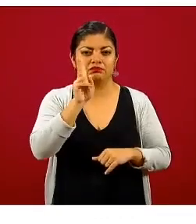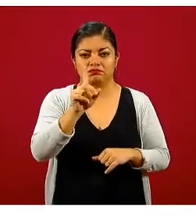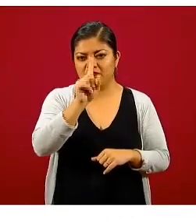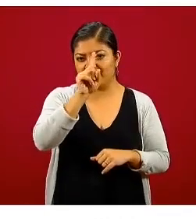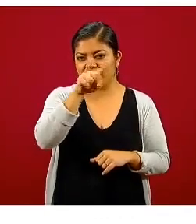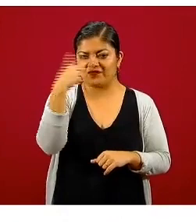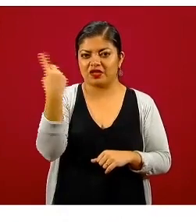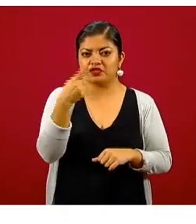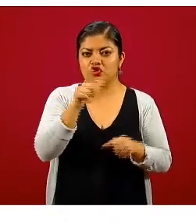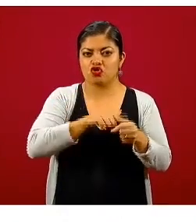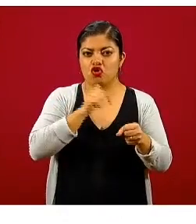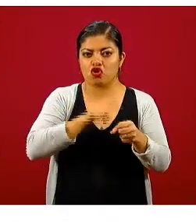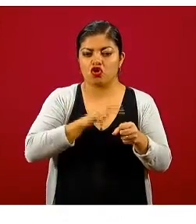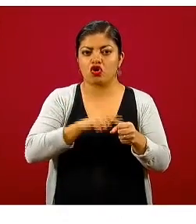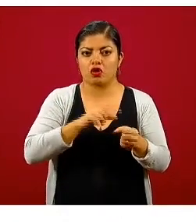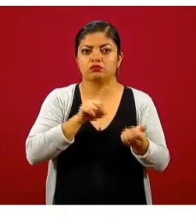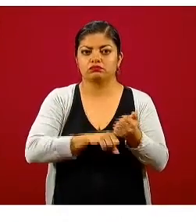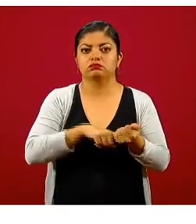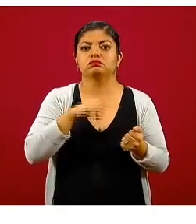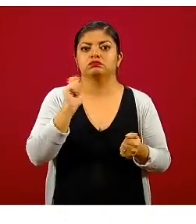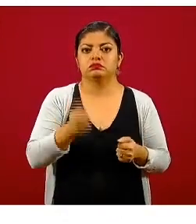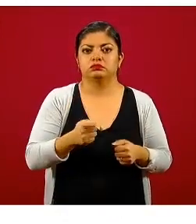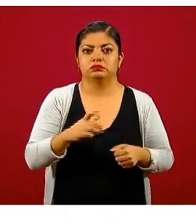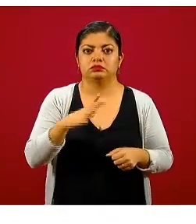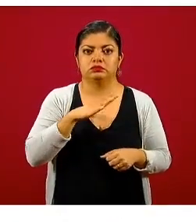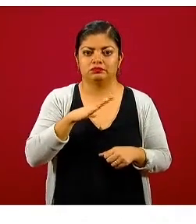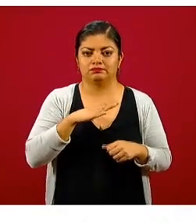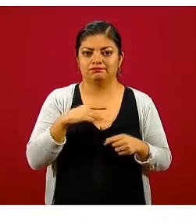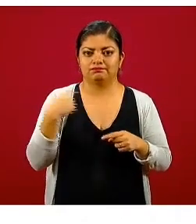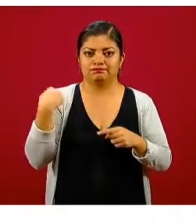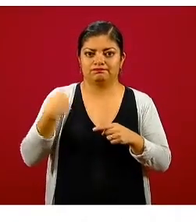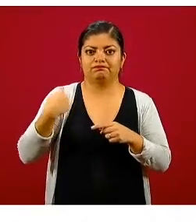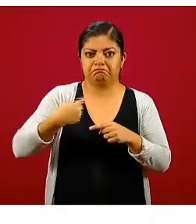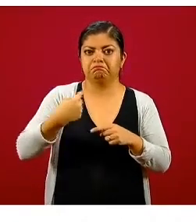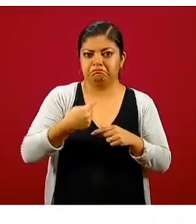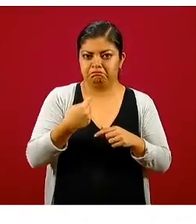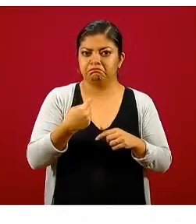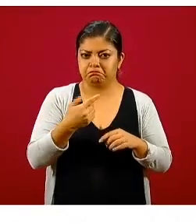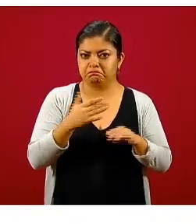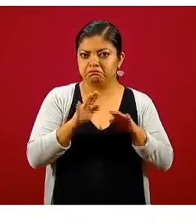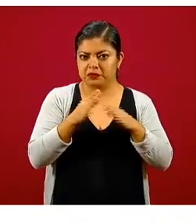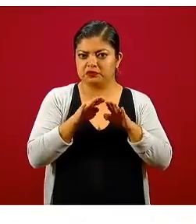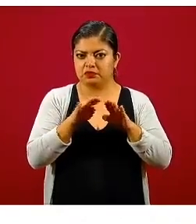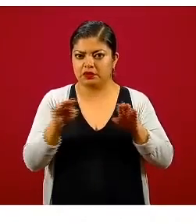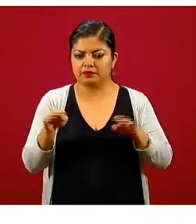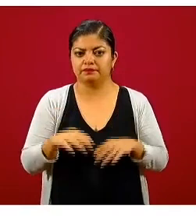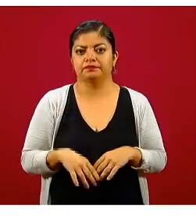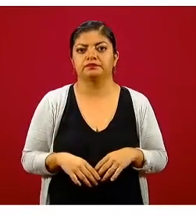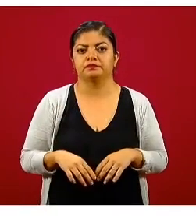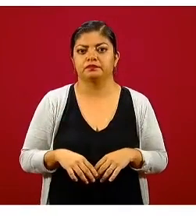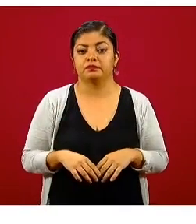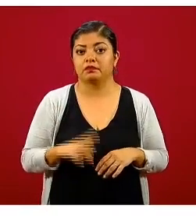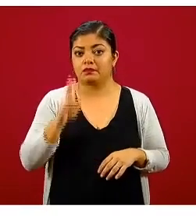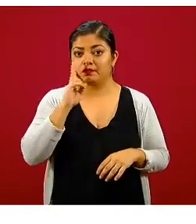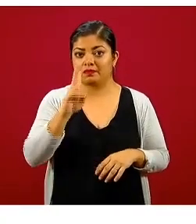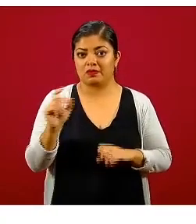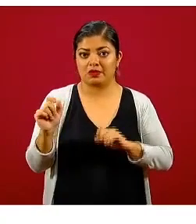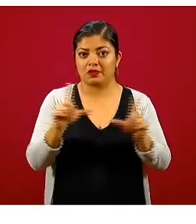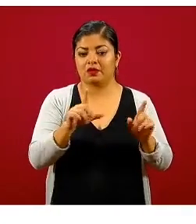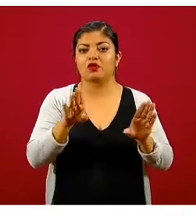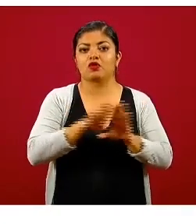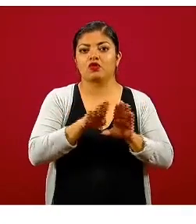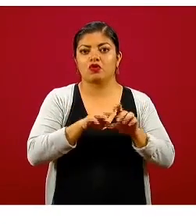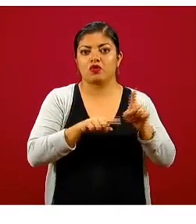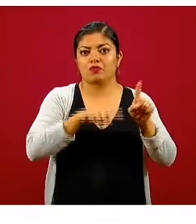también se ha mantenido estable en los últimos días. En la siguiente diapositiva veremos la